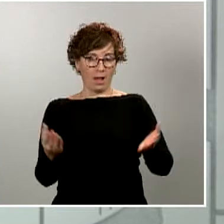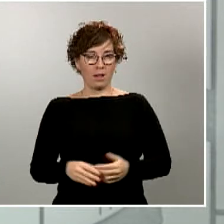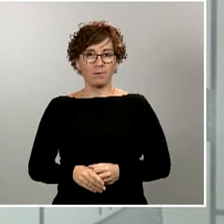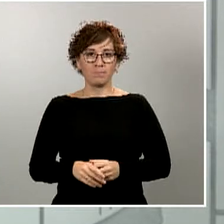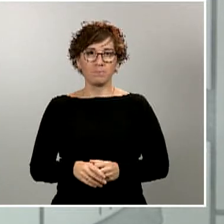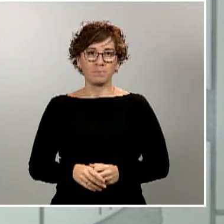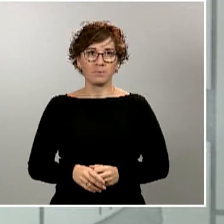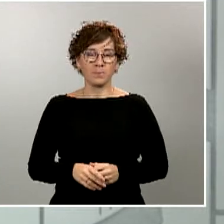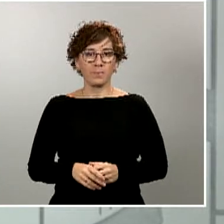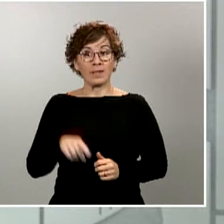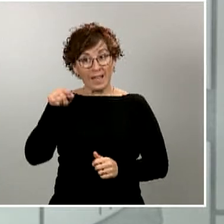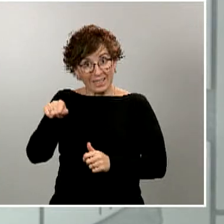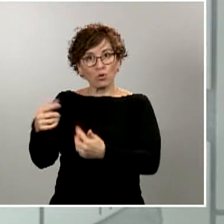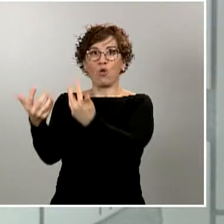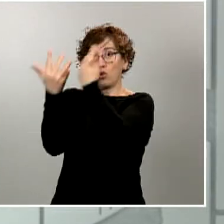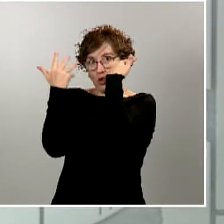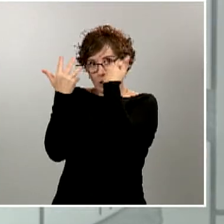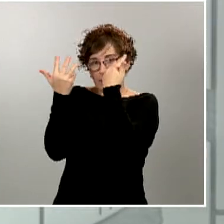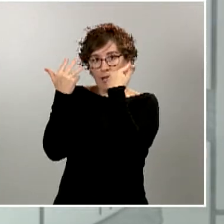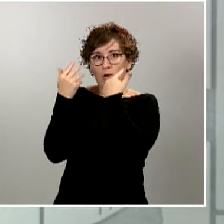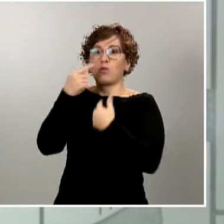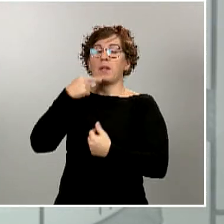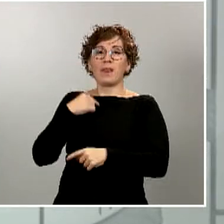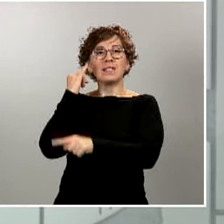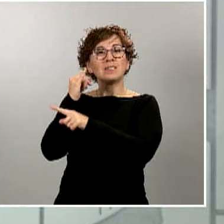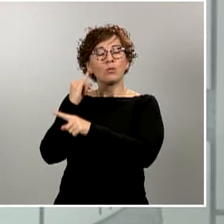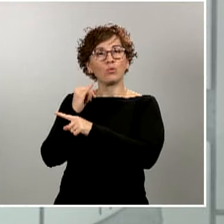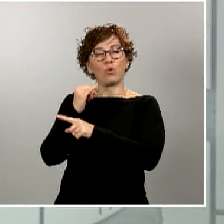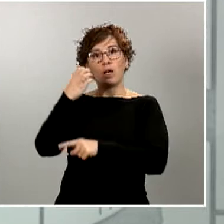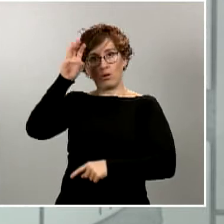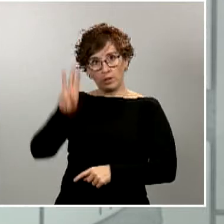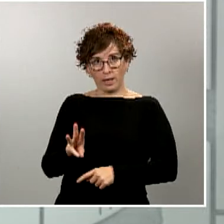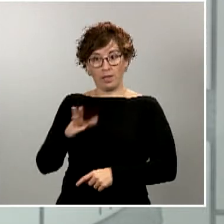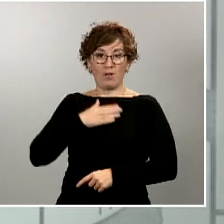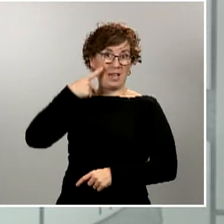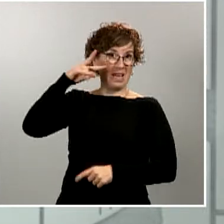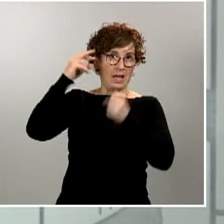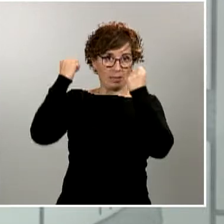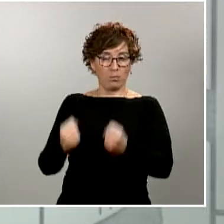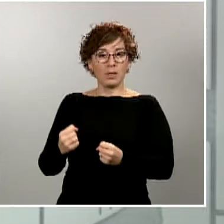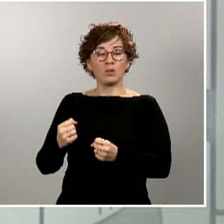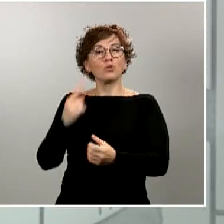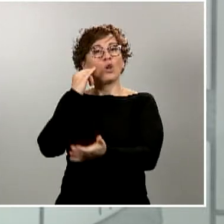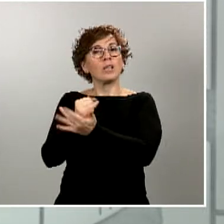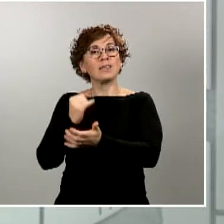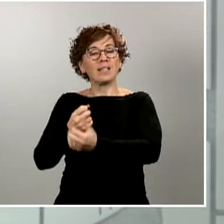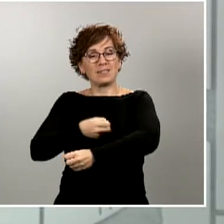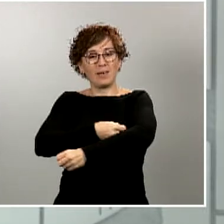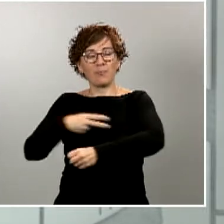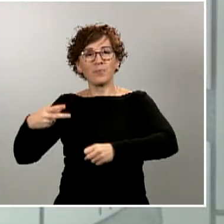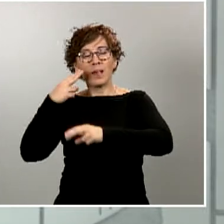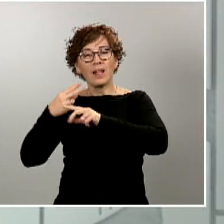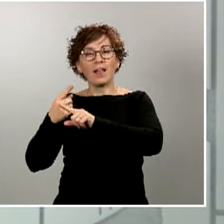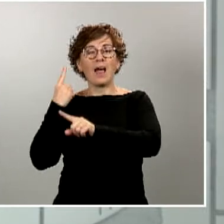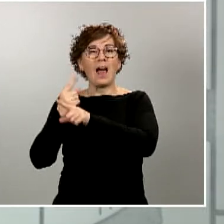la recomendación que nos dan desde el Instituto de Salud Carlos III y nuestros expertos. Estos test son test de anticuerpos, sirven especialmente para estos espacios. Pueden tener